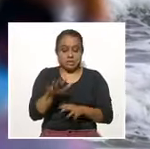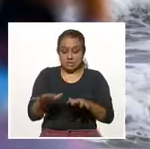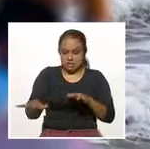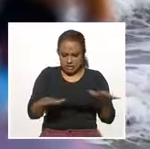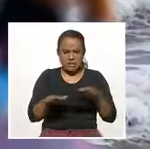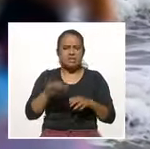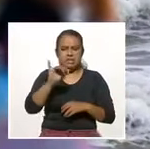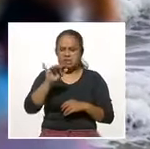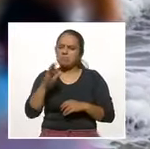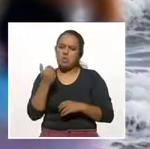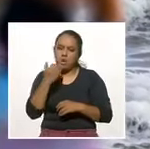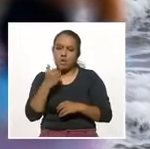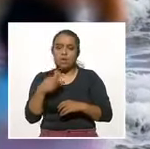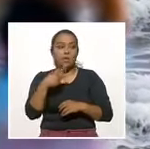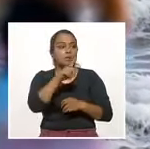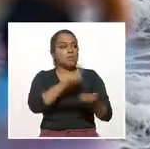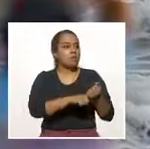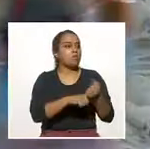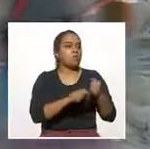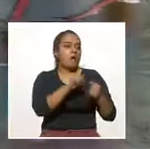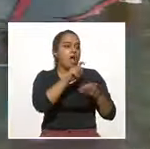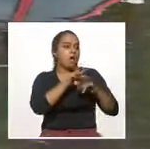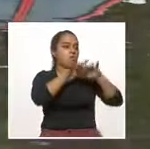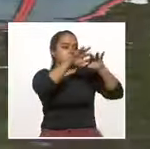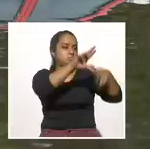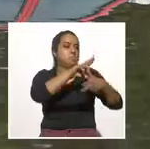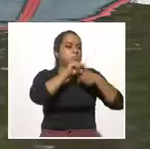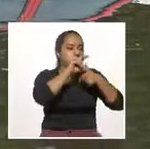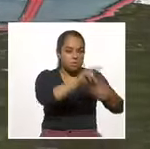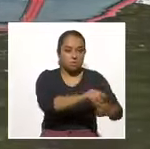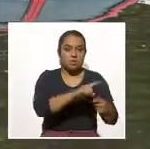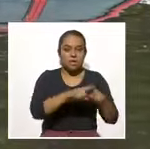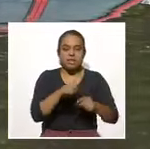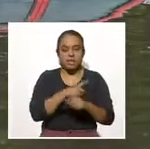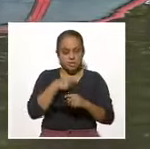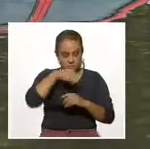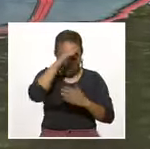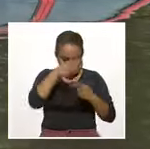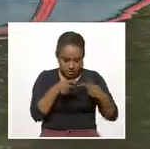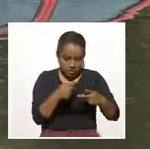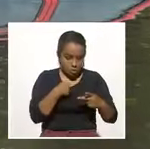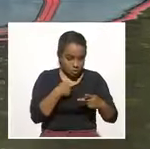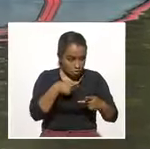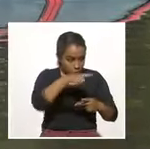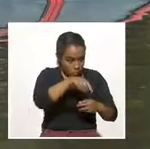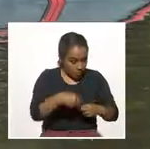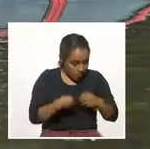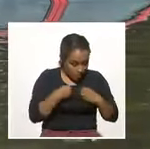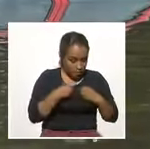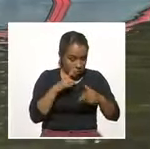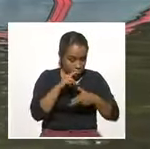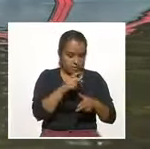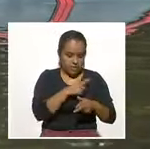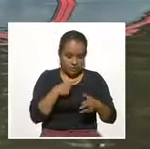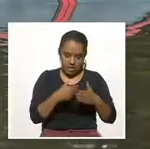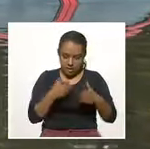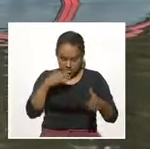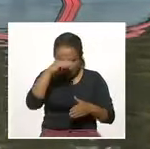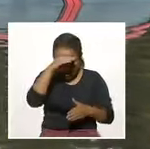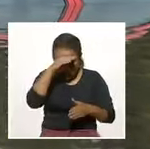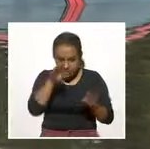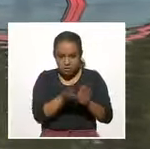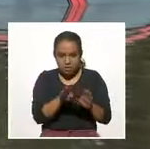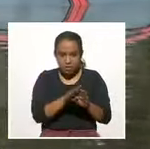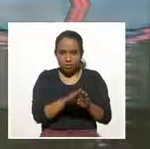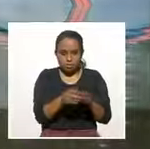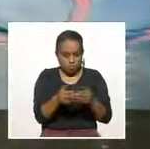pero aunado a los tsunamis o las tormentas tropicales, y tener un plan de acción enfocado a la zona de riesgo donde yo me encuentro, ¿no? Entonces eso también va a ser sumamente